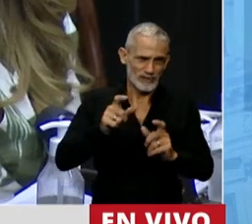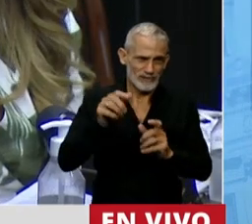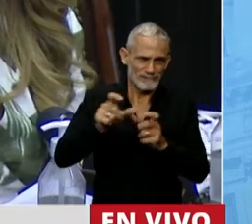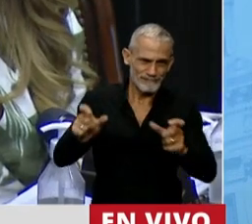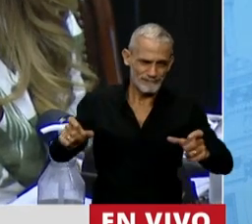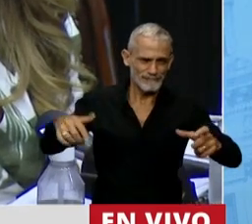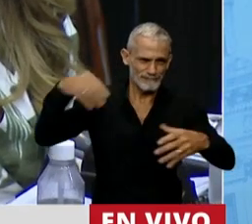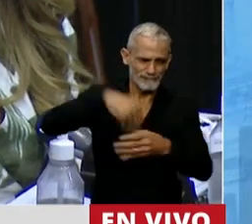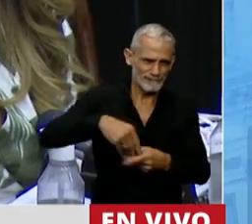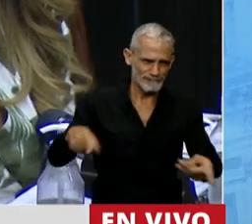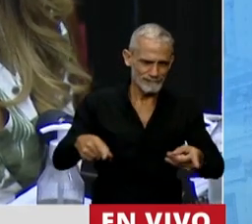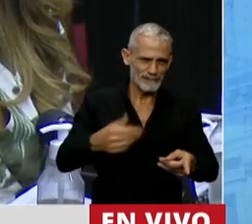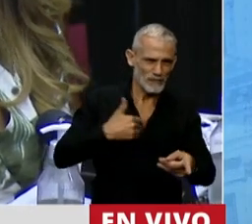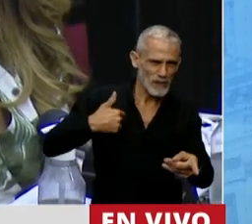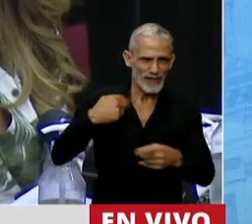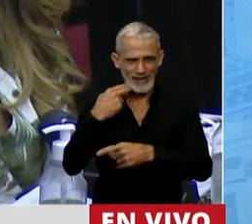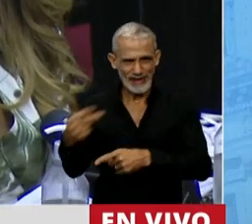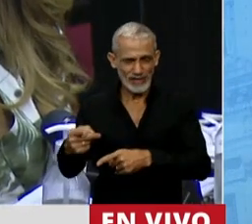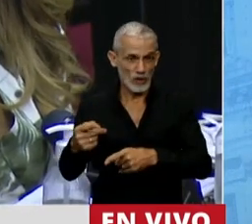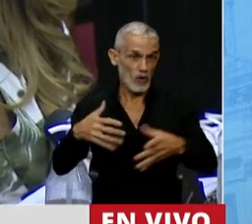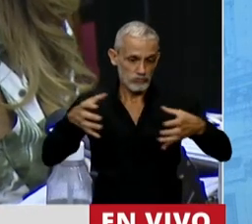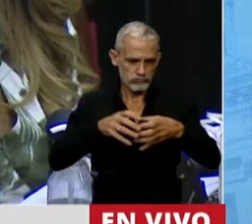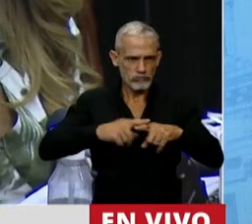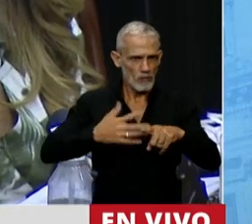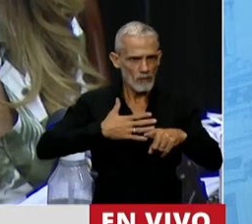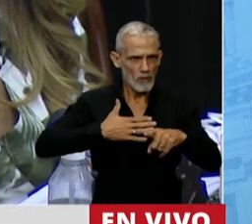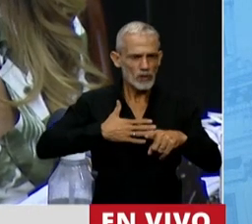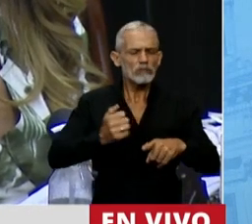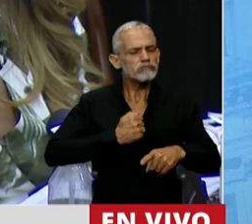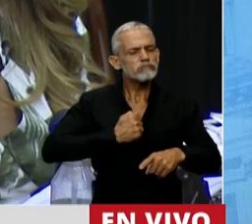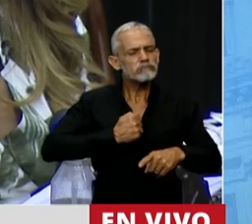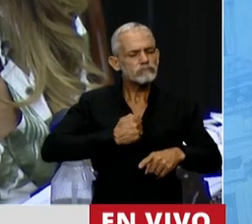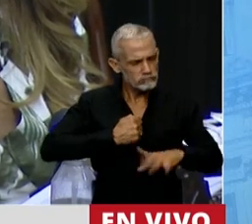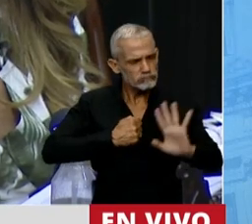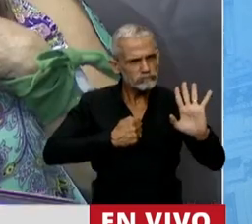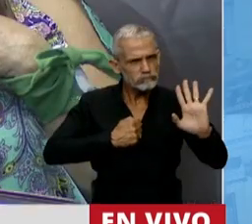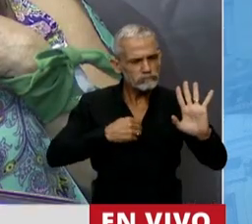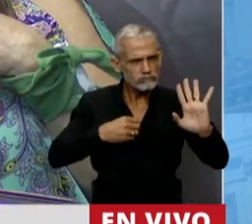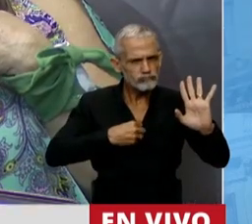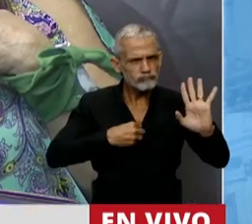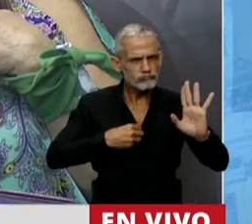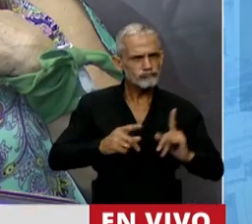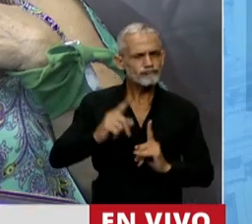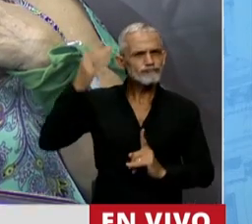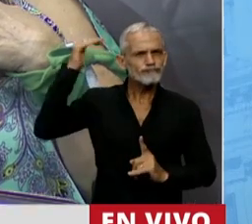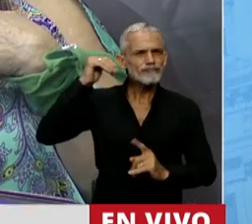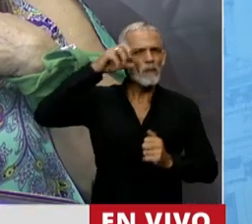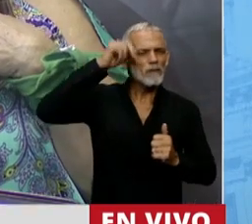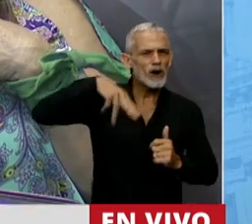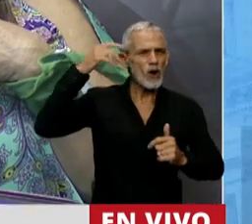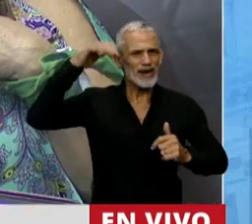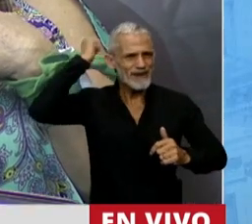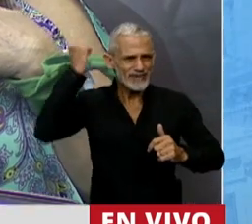implicadas. Nuestra doctrina partidaria, profundamente cristiana y humanista, impartida en su momento por Perón y